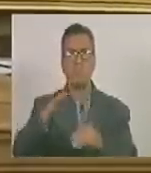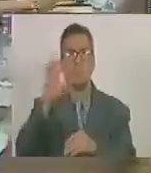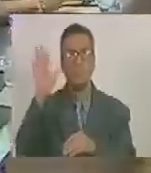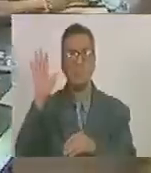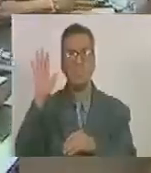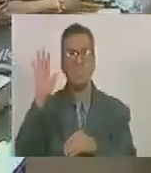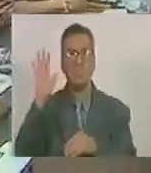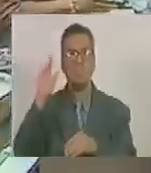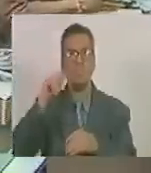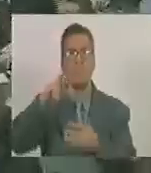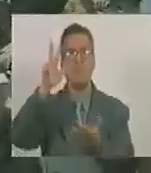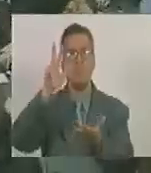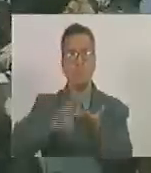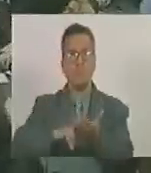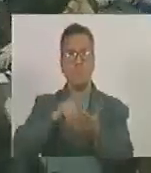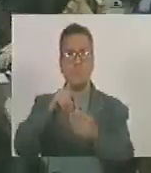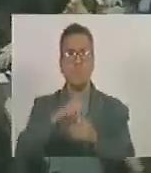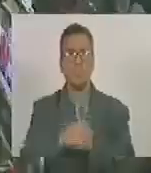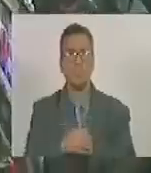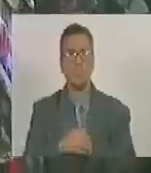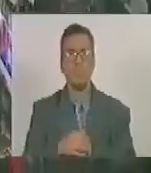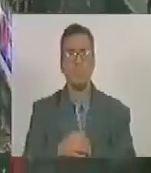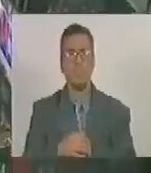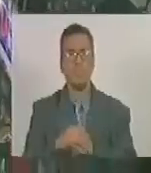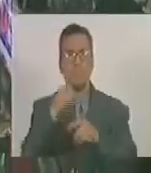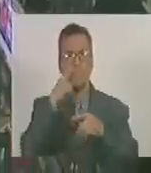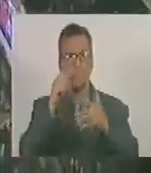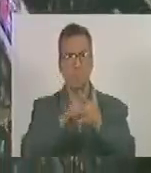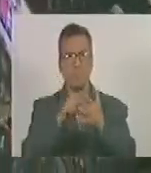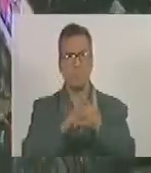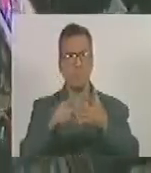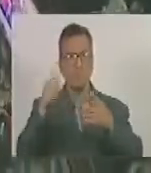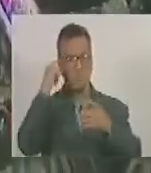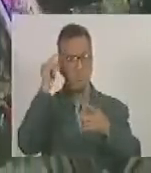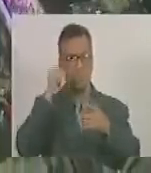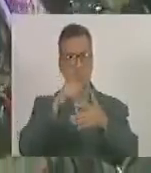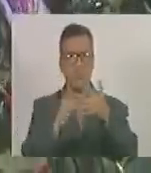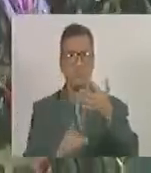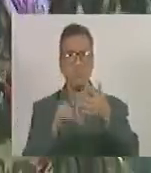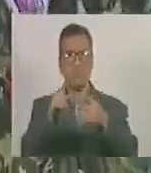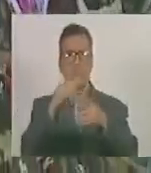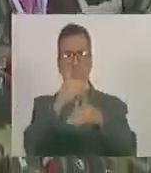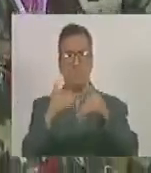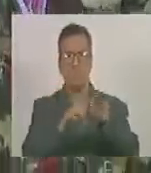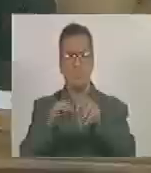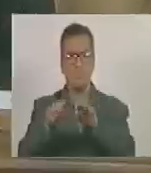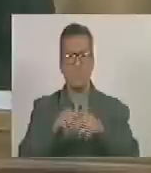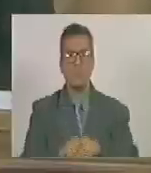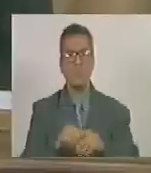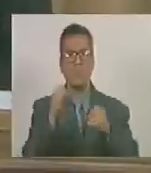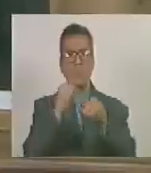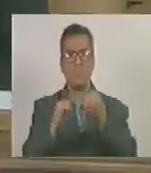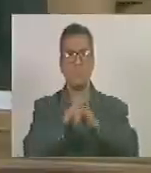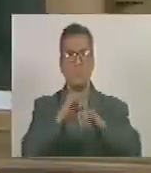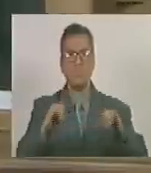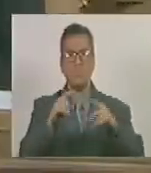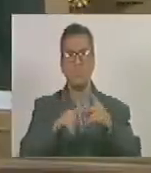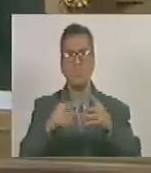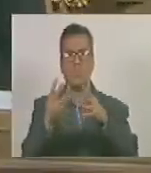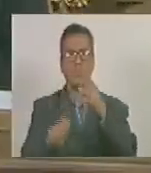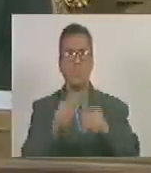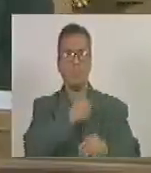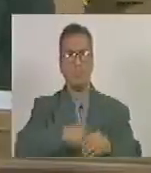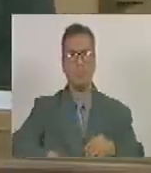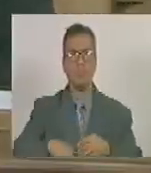costumbre, queda aprobado. Siguiente punto del orden del día, ciudadana subsecretaria. Agotada la agenda, ciudadano